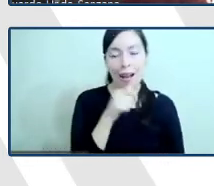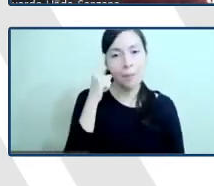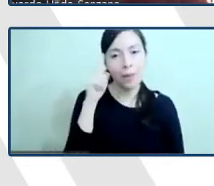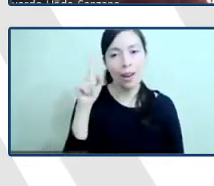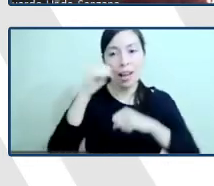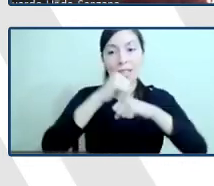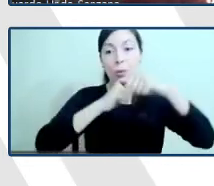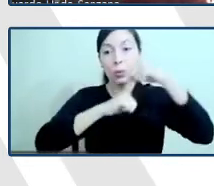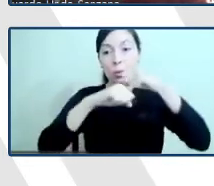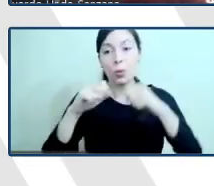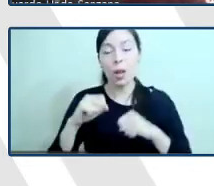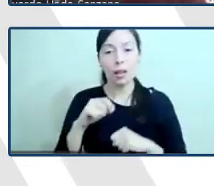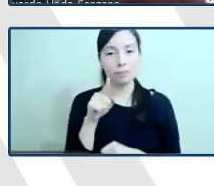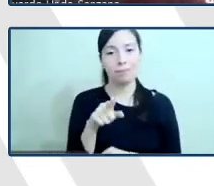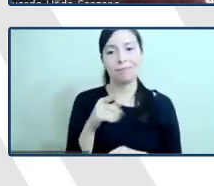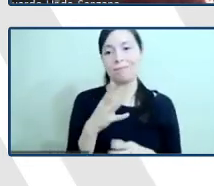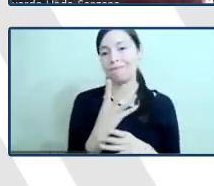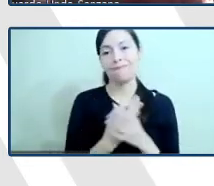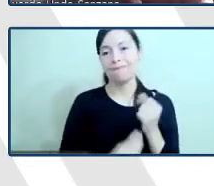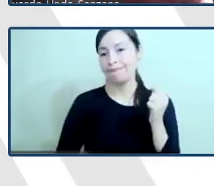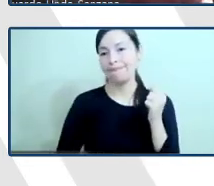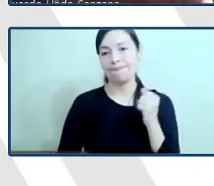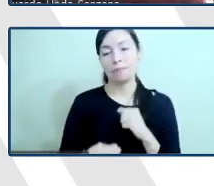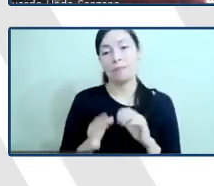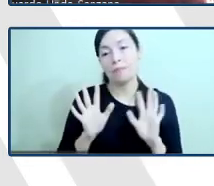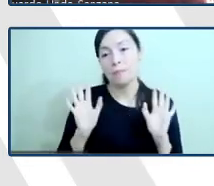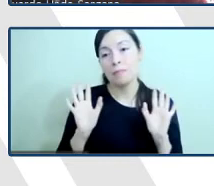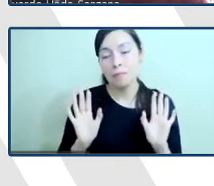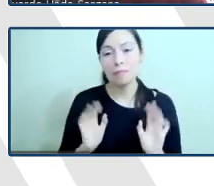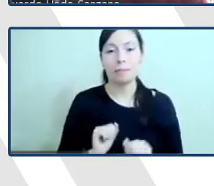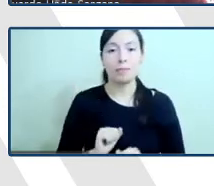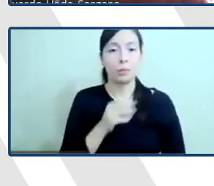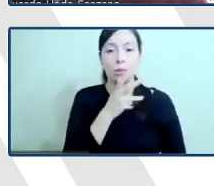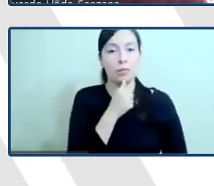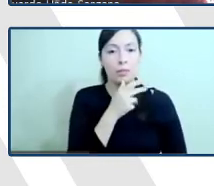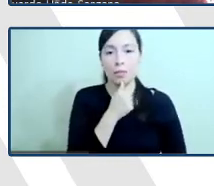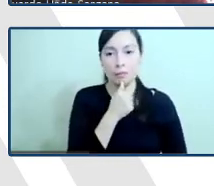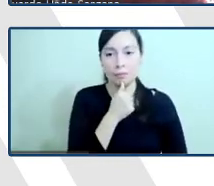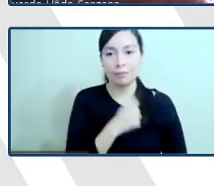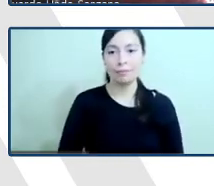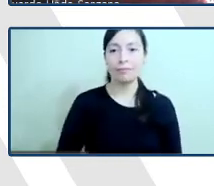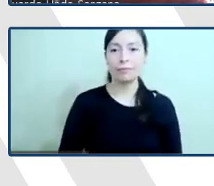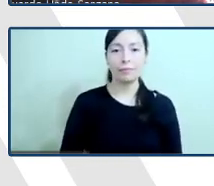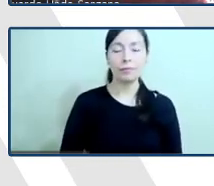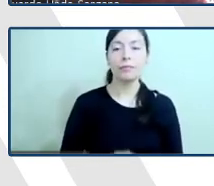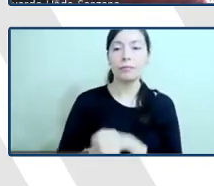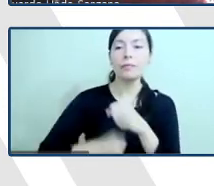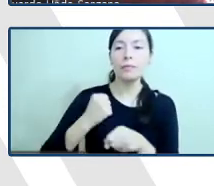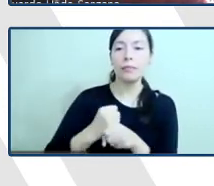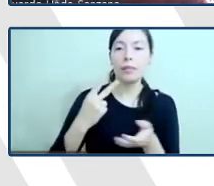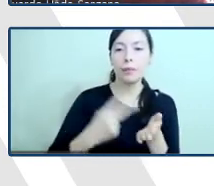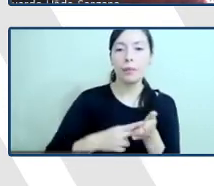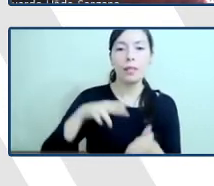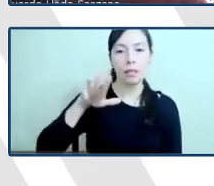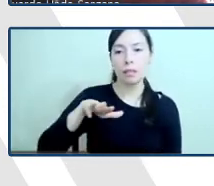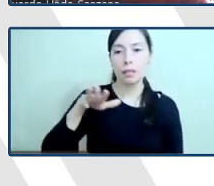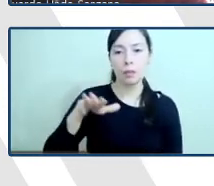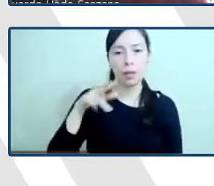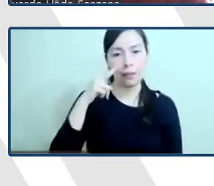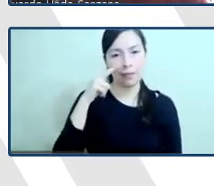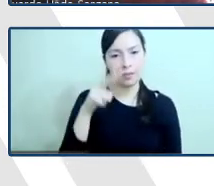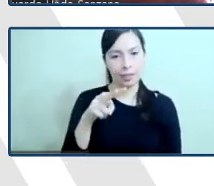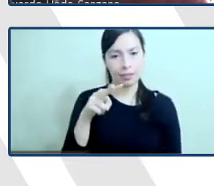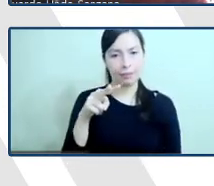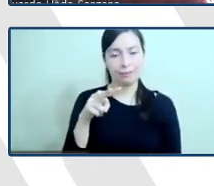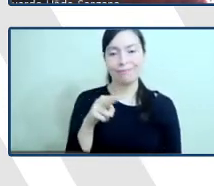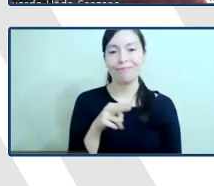desaparecido, probablemente por acción del paso de los camiones de un lado para otro. Y al 2019, honestamente, no sé